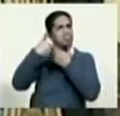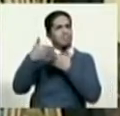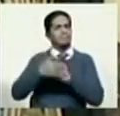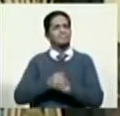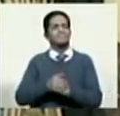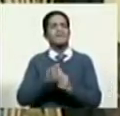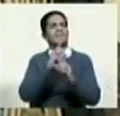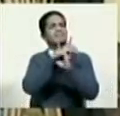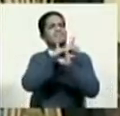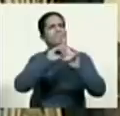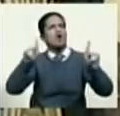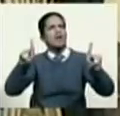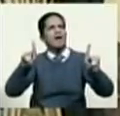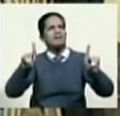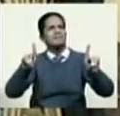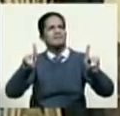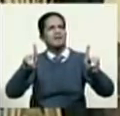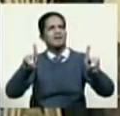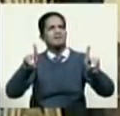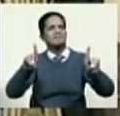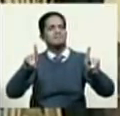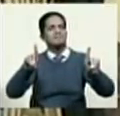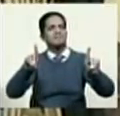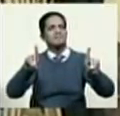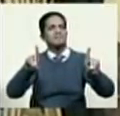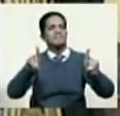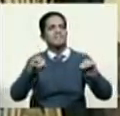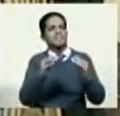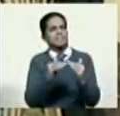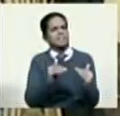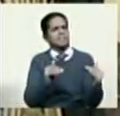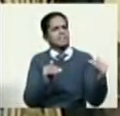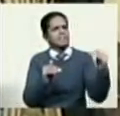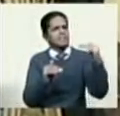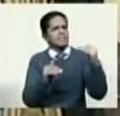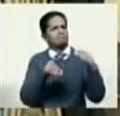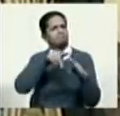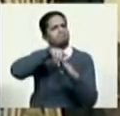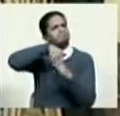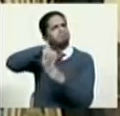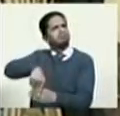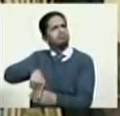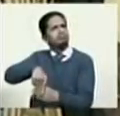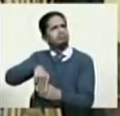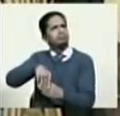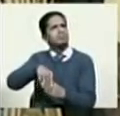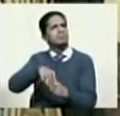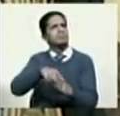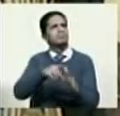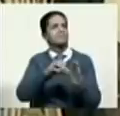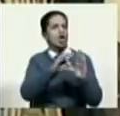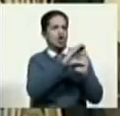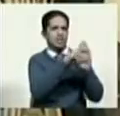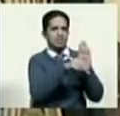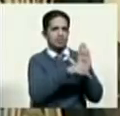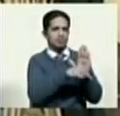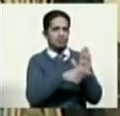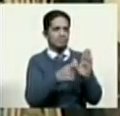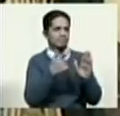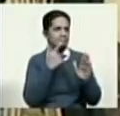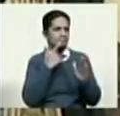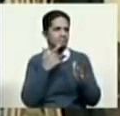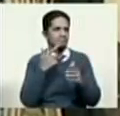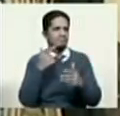democracia tratando de imponerse por encima de la Constitución fórmulas que no están contenidas en